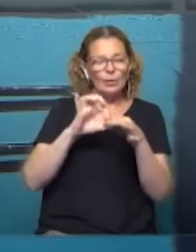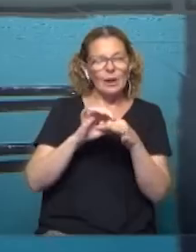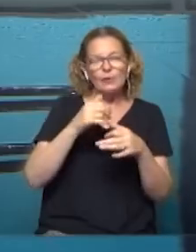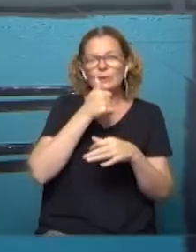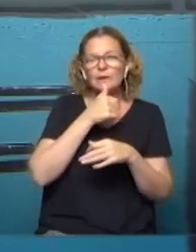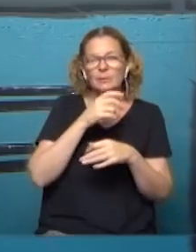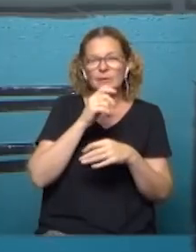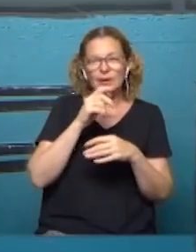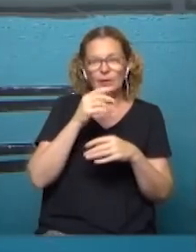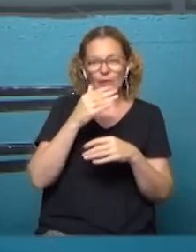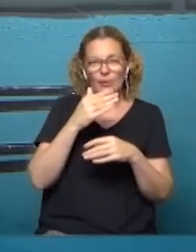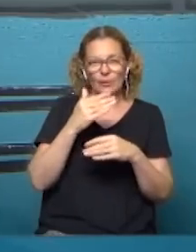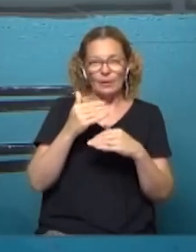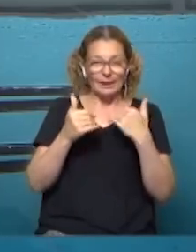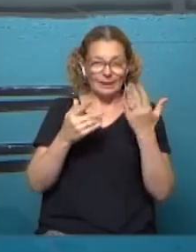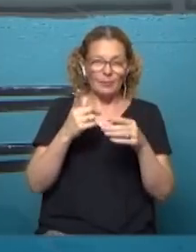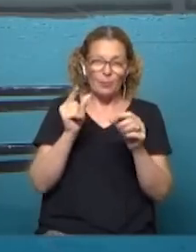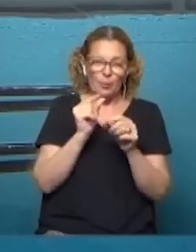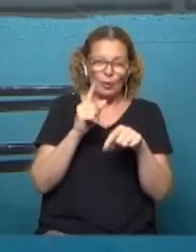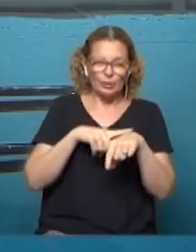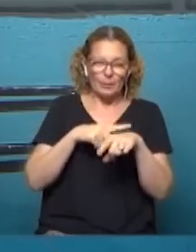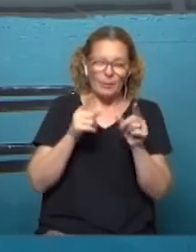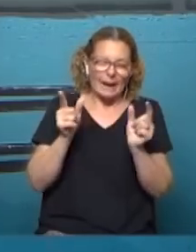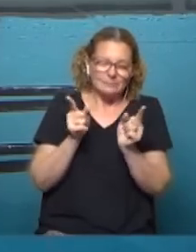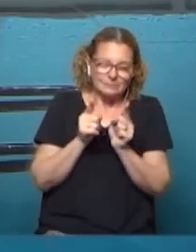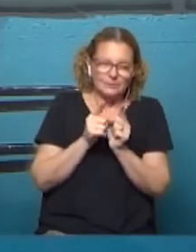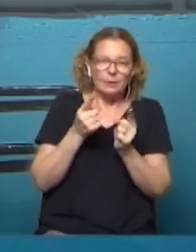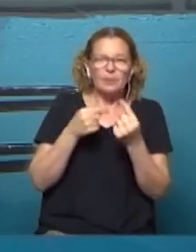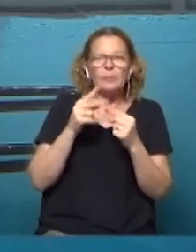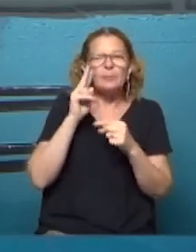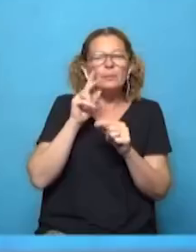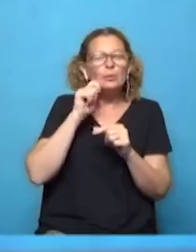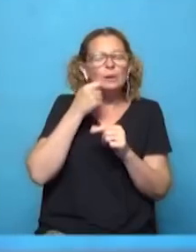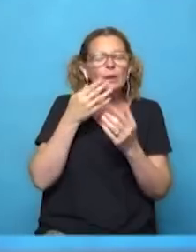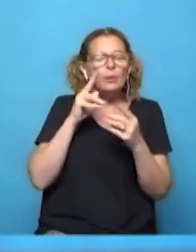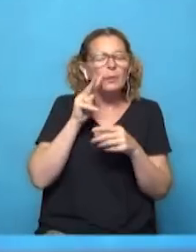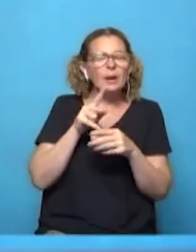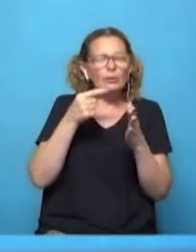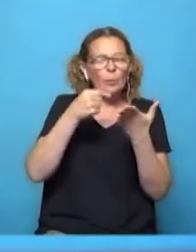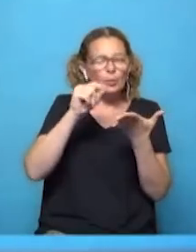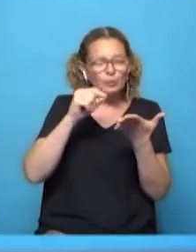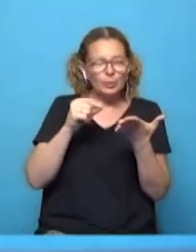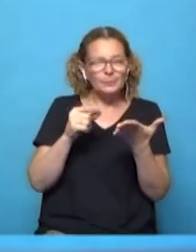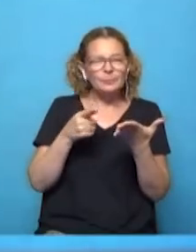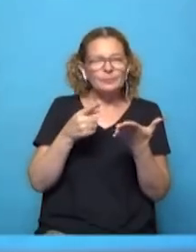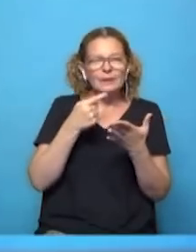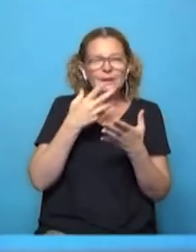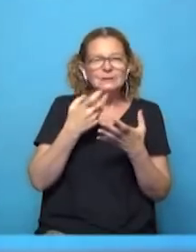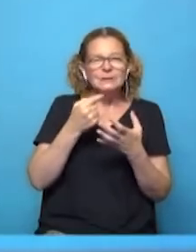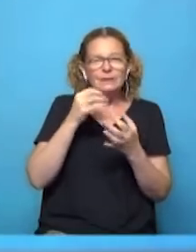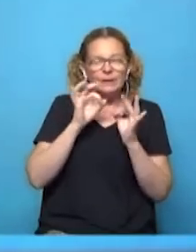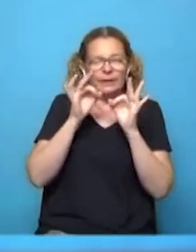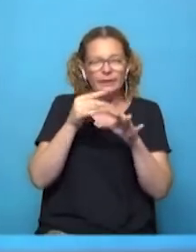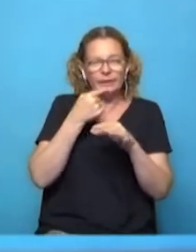te voy a leer algunas frases tenemos poco tiempo para para redondear pero me gustaría una mirada sobre estos puntos este ha llegado a decir Incluso